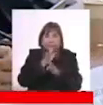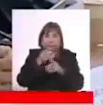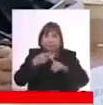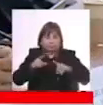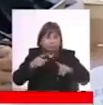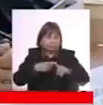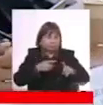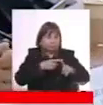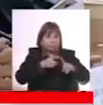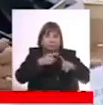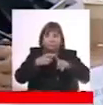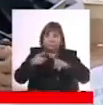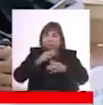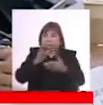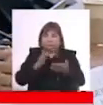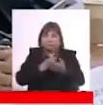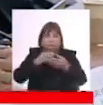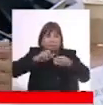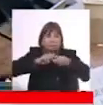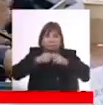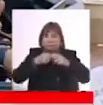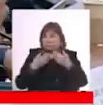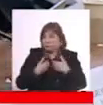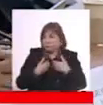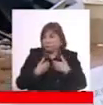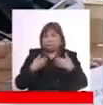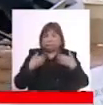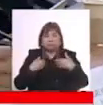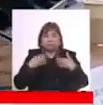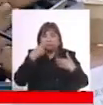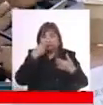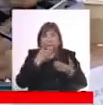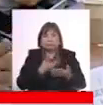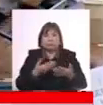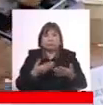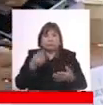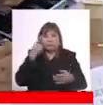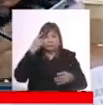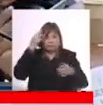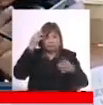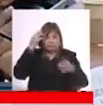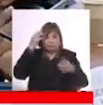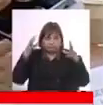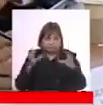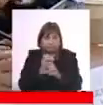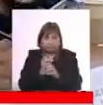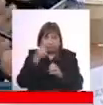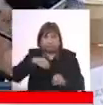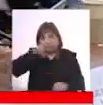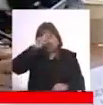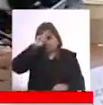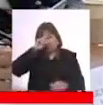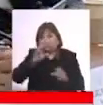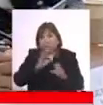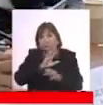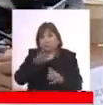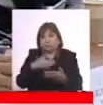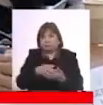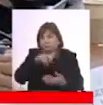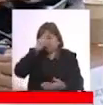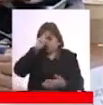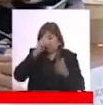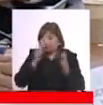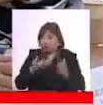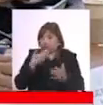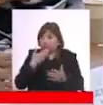nuestras diferencias programáticas o ideológicas, tenemos que bregar por un consenso en favor del país y de todos los